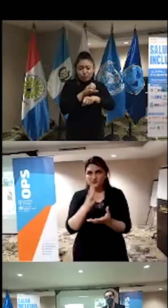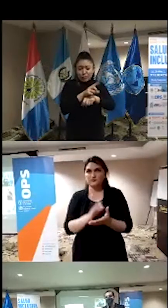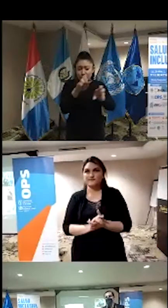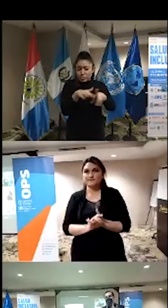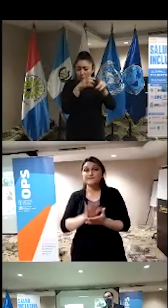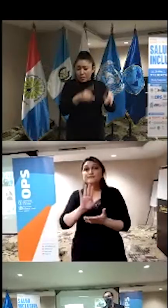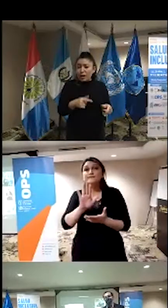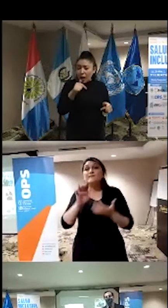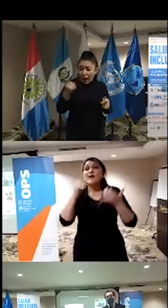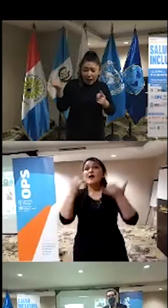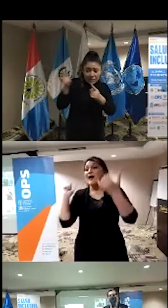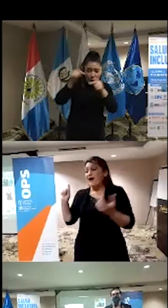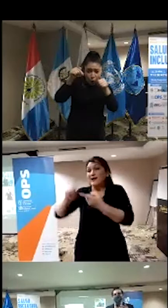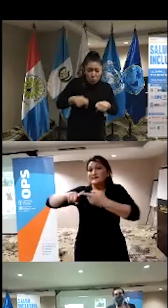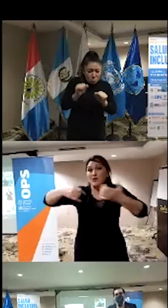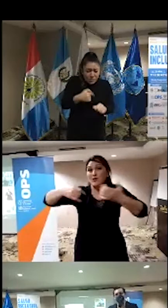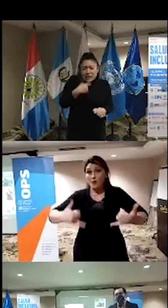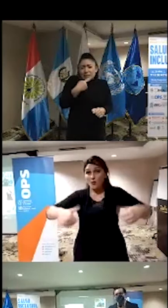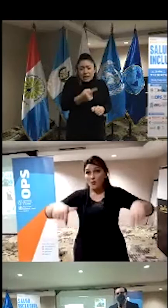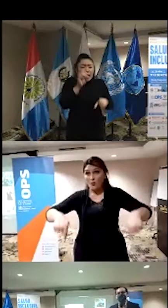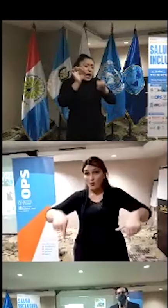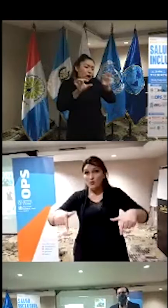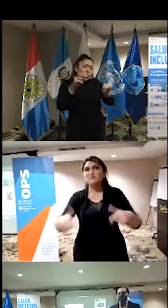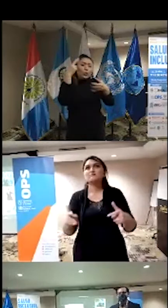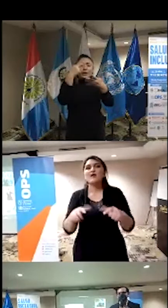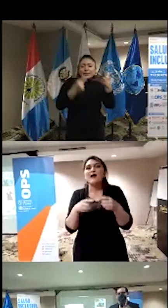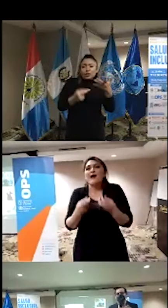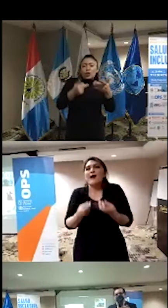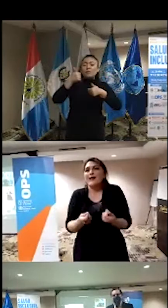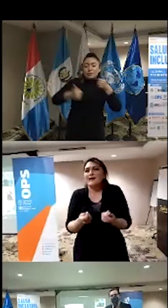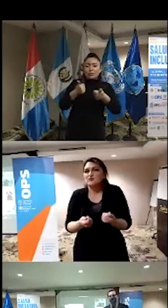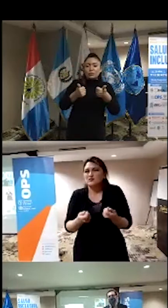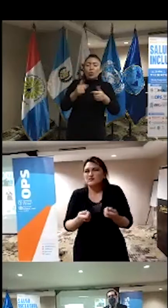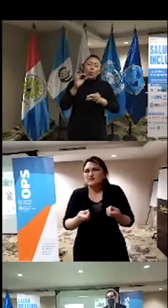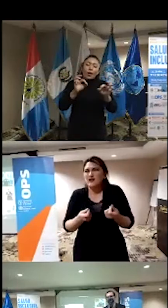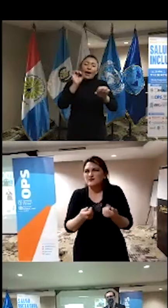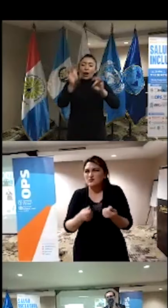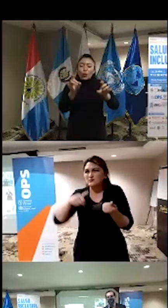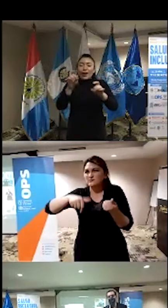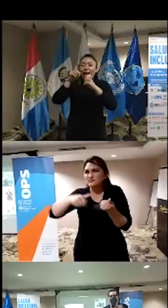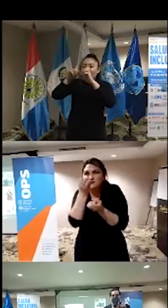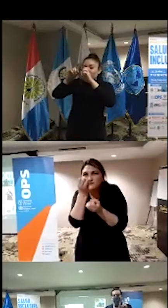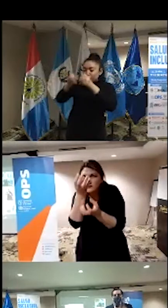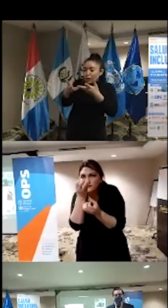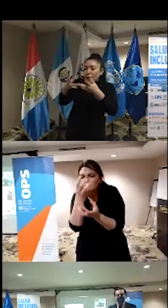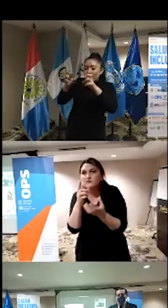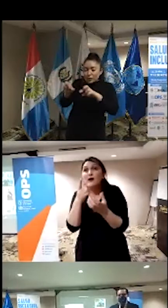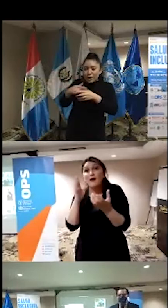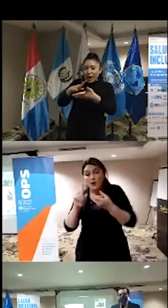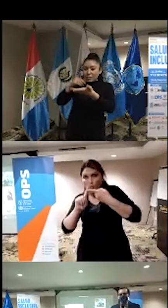discapacidad. Al día de hoy podremos decir que en algunos registros administrativos, en algunas encuestas y en un